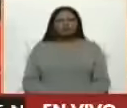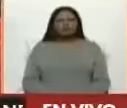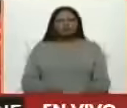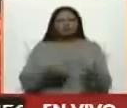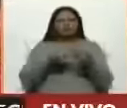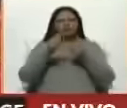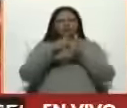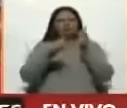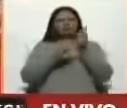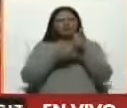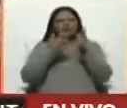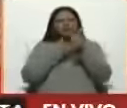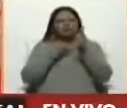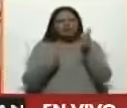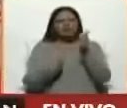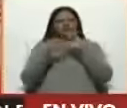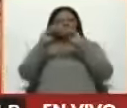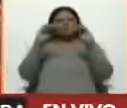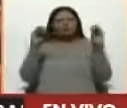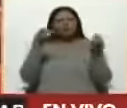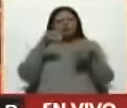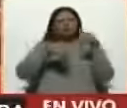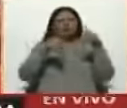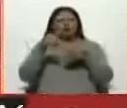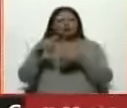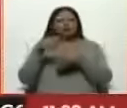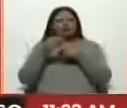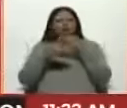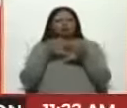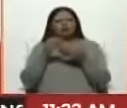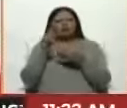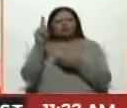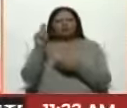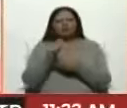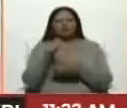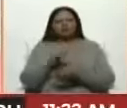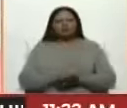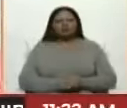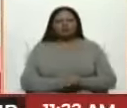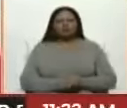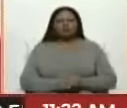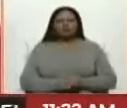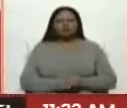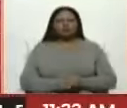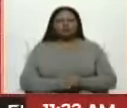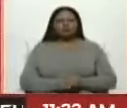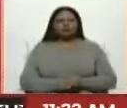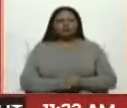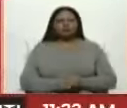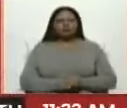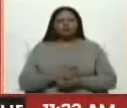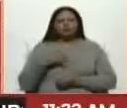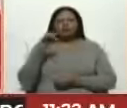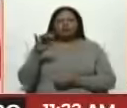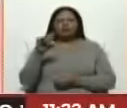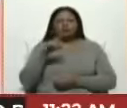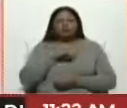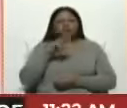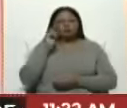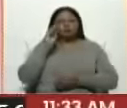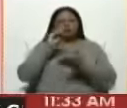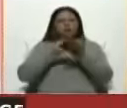vicepresidente convoca la elección, se convoca la elección en un mes, con el dolor que traíamos